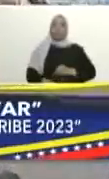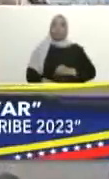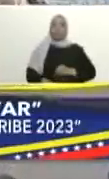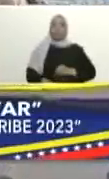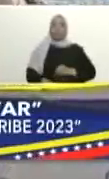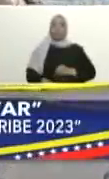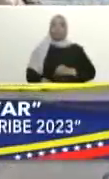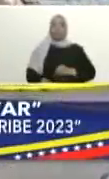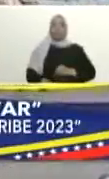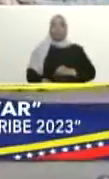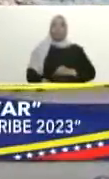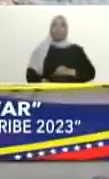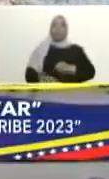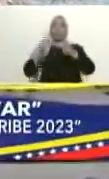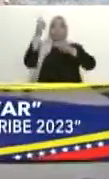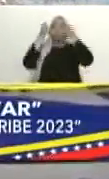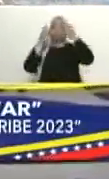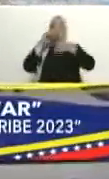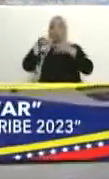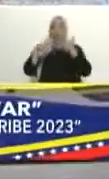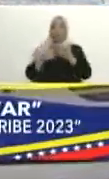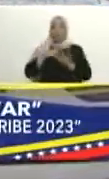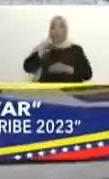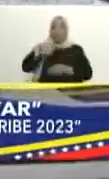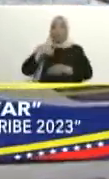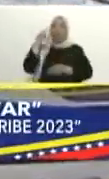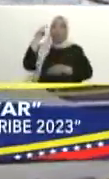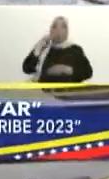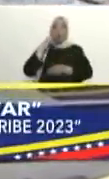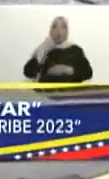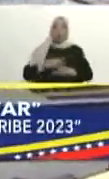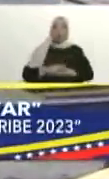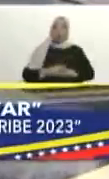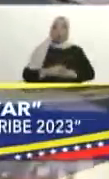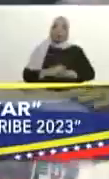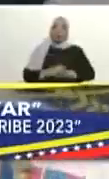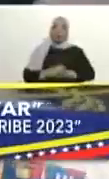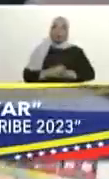Venezuela, comandante en jefe de la Fuerza Armada Nacional Bolivariana.